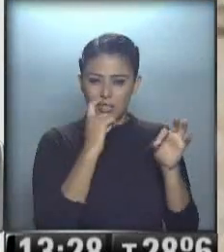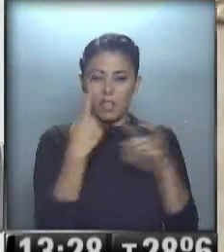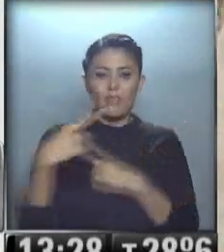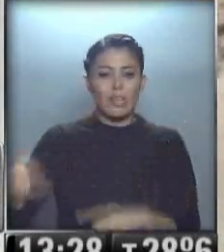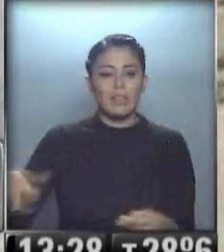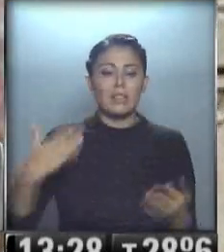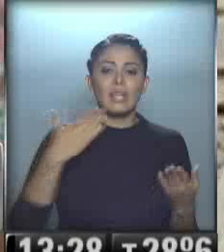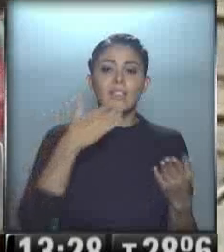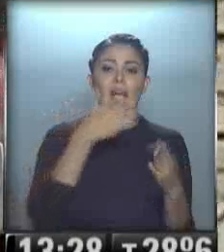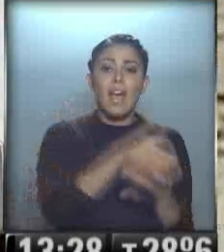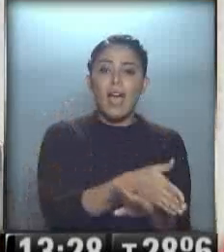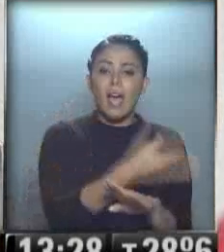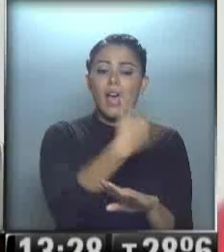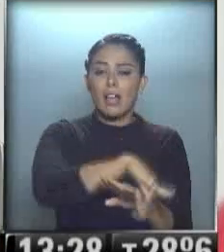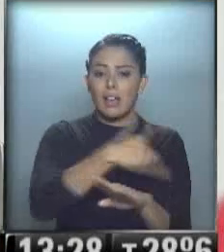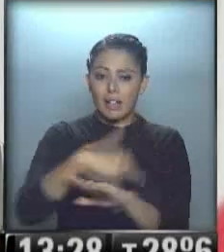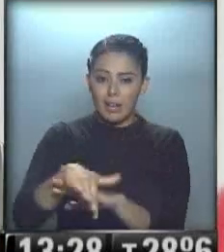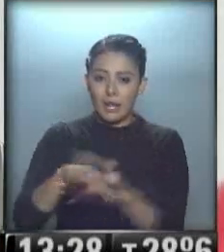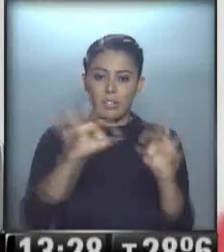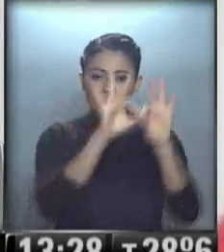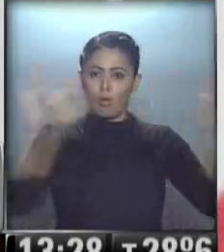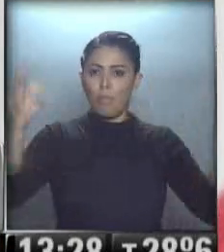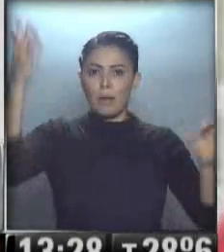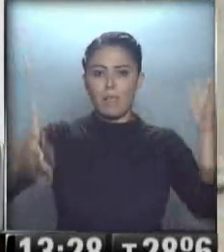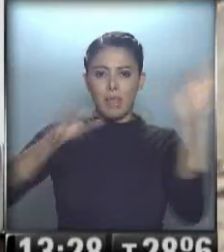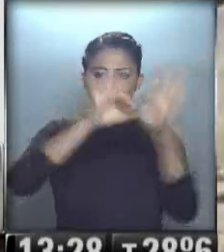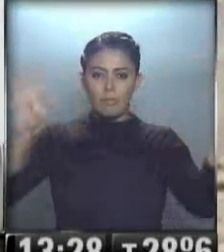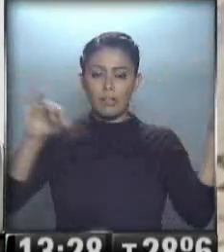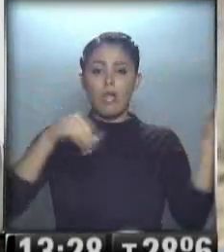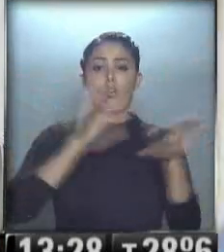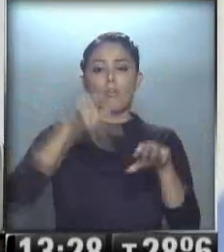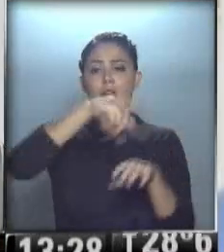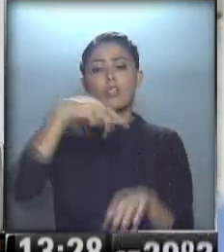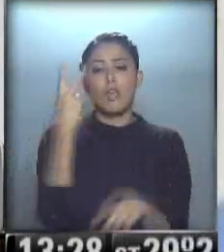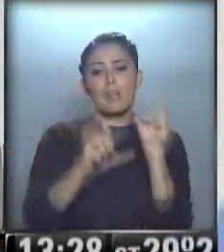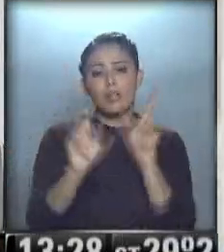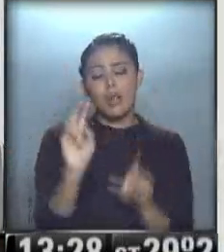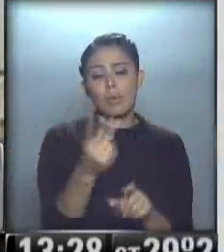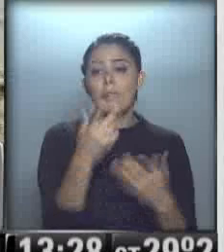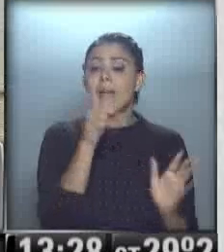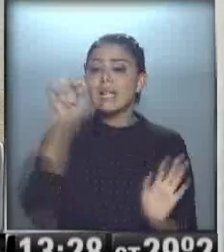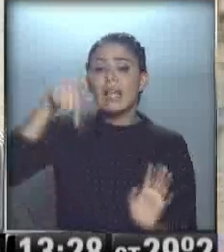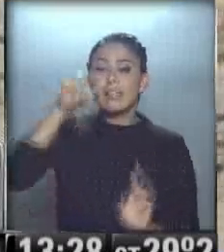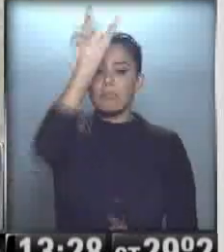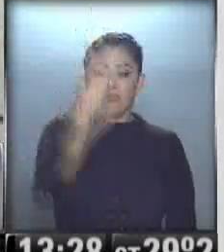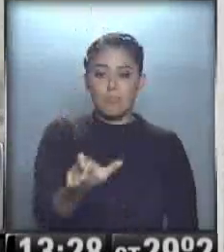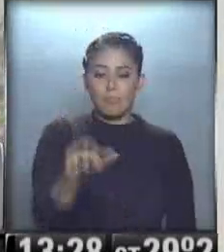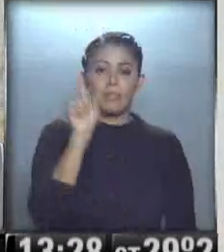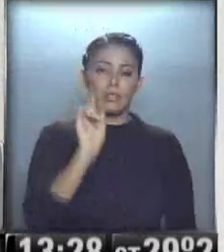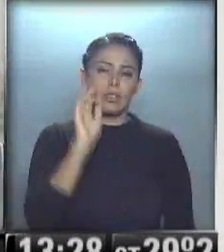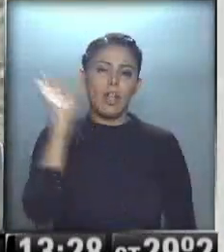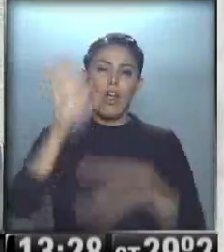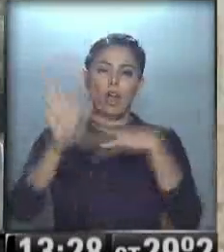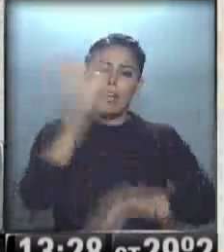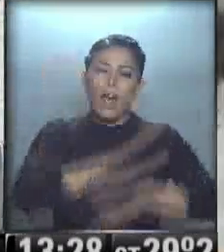calles de pared a pared murieron dos personas por eso y Aparentemente esta persona sería una de las que organizó este tipo de